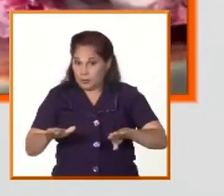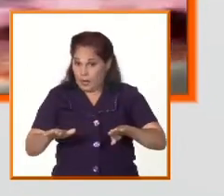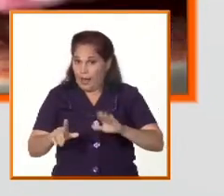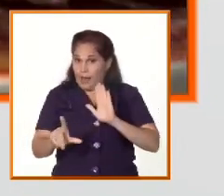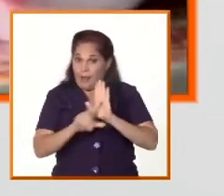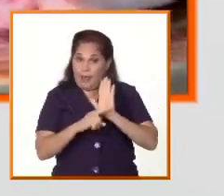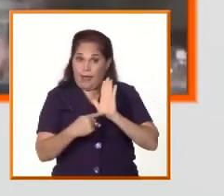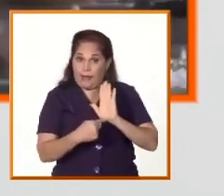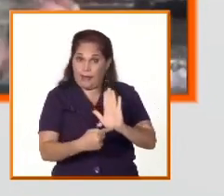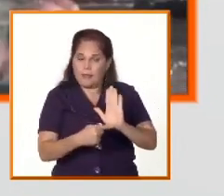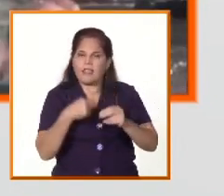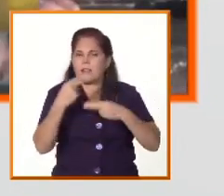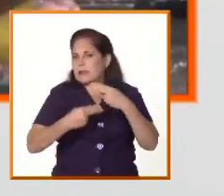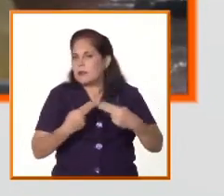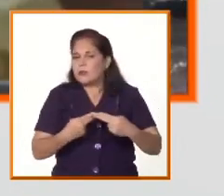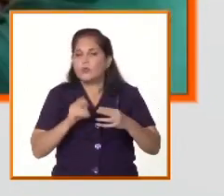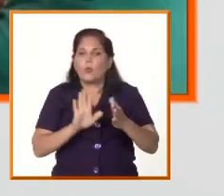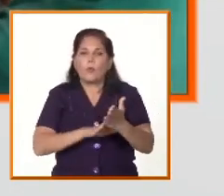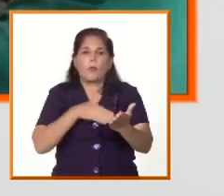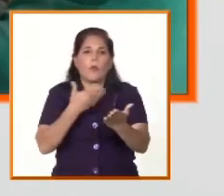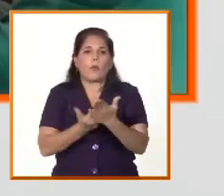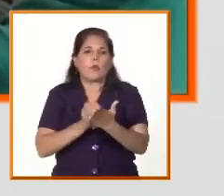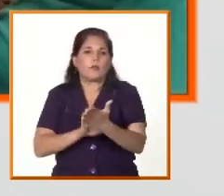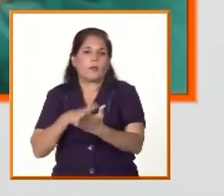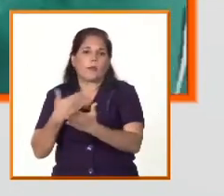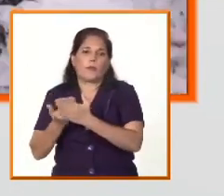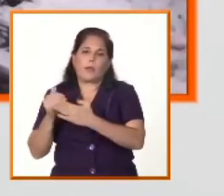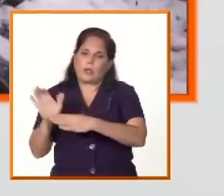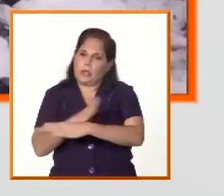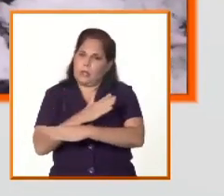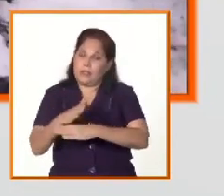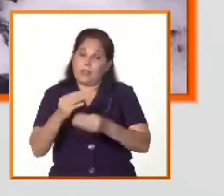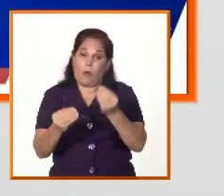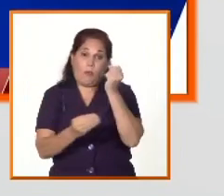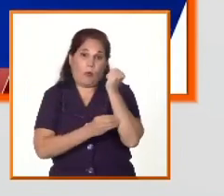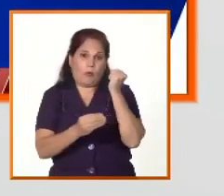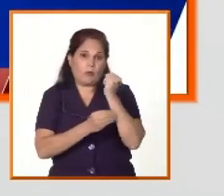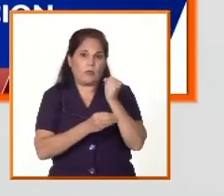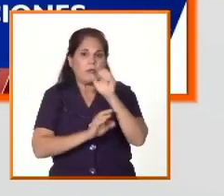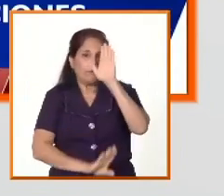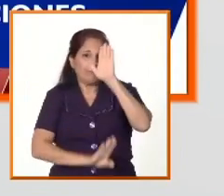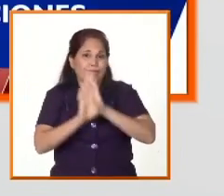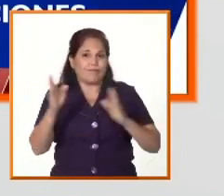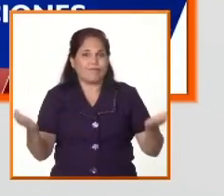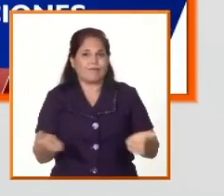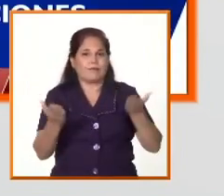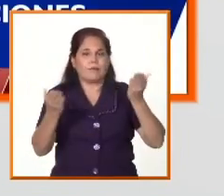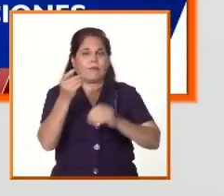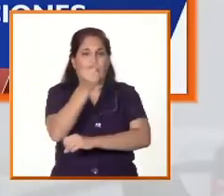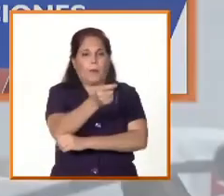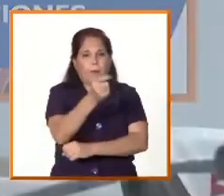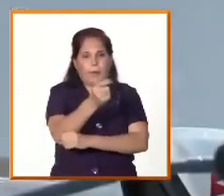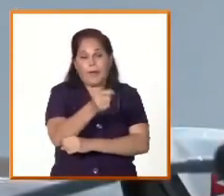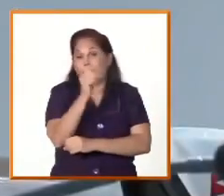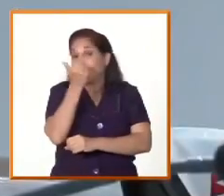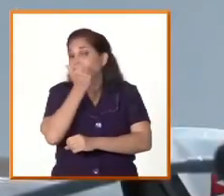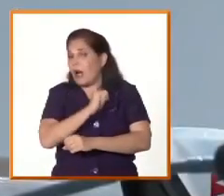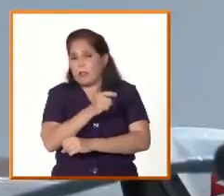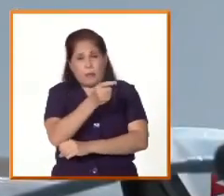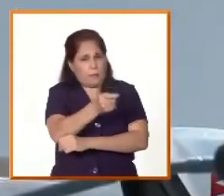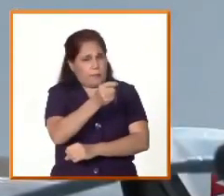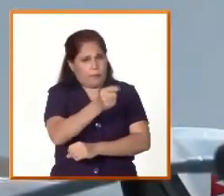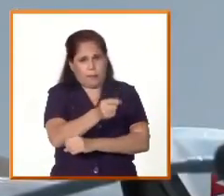y se elabo un grupo de propuestas como yo les mencionaba que potencian el desarrollo de la actividad pesquera y que facilita la actividad precisamente